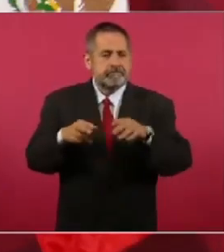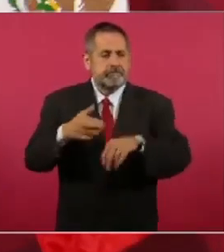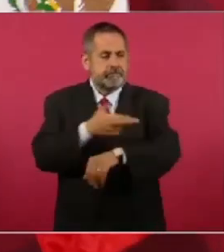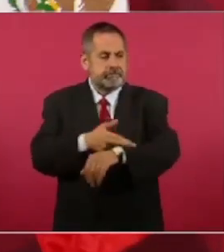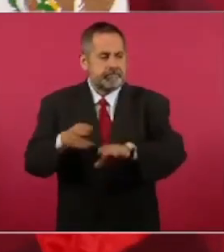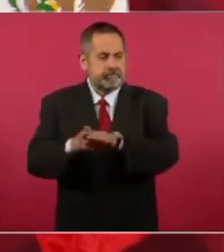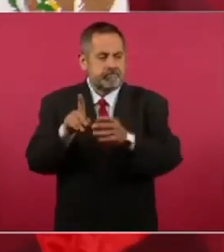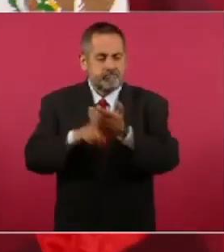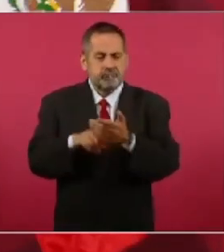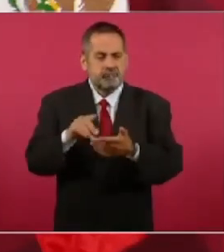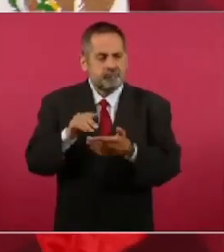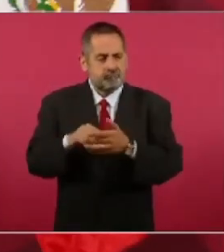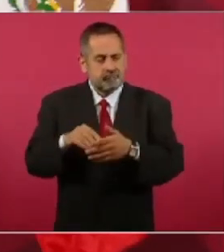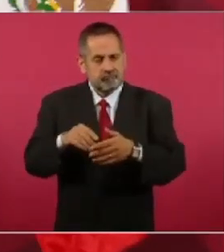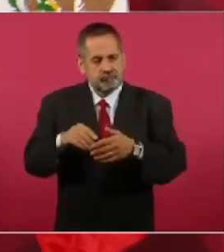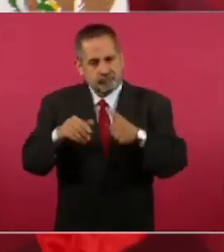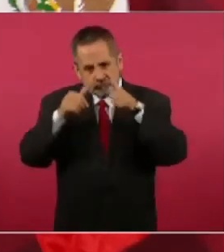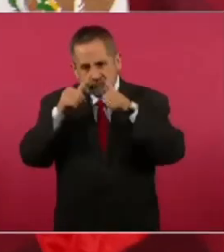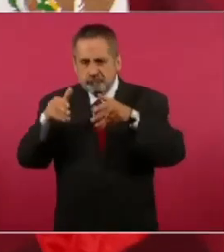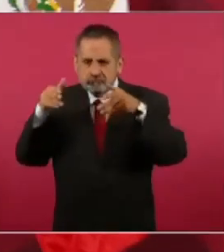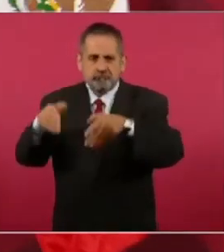interesar y aplicarnos